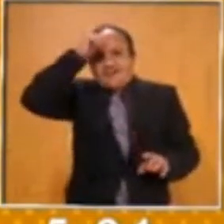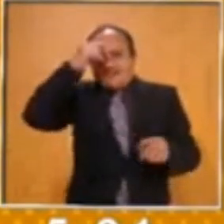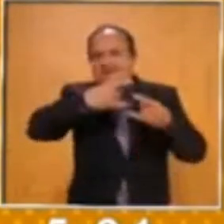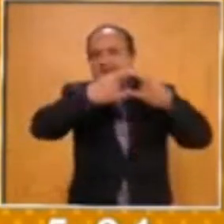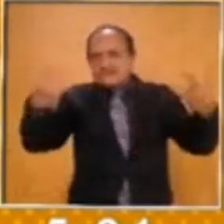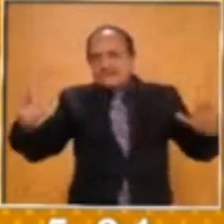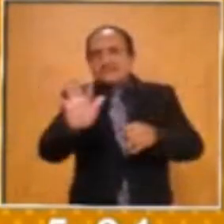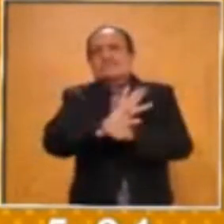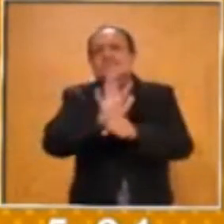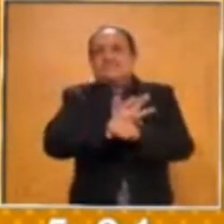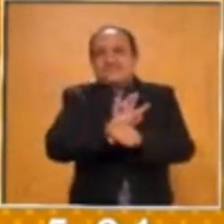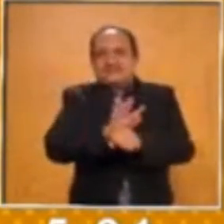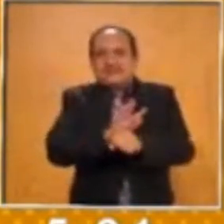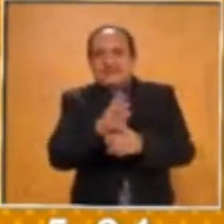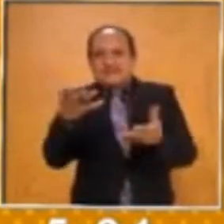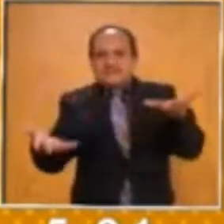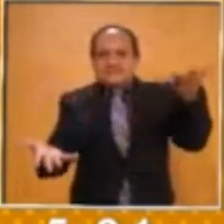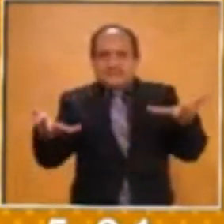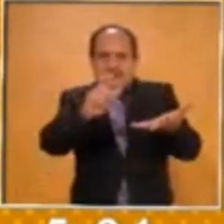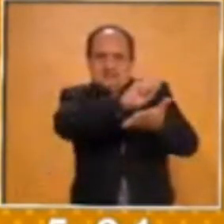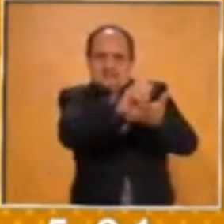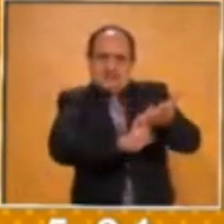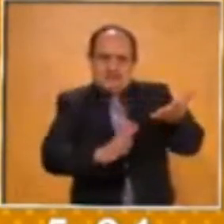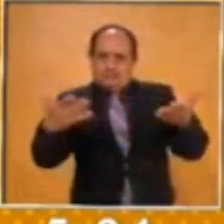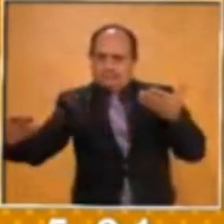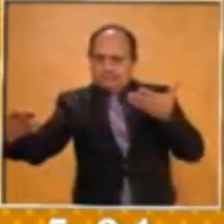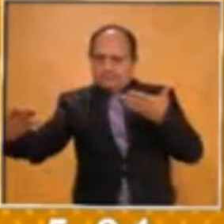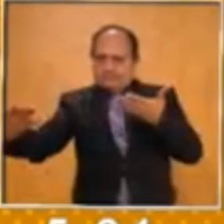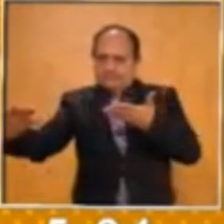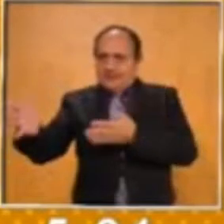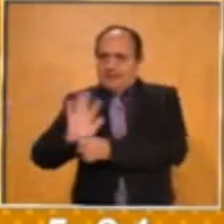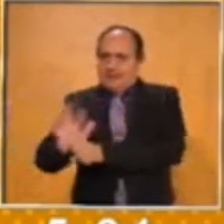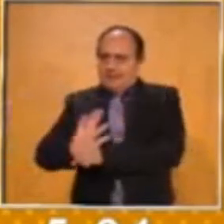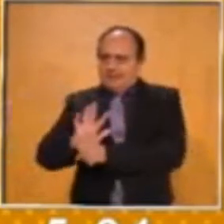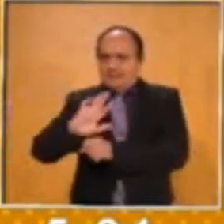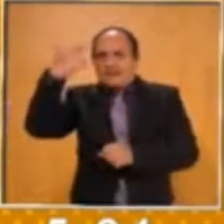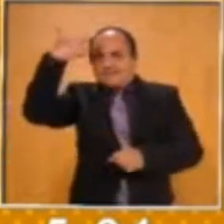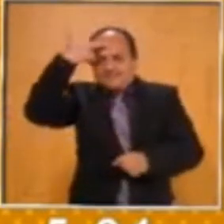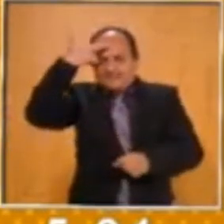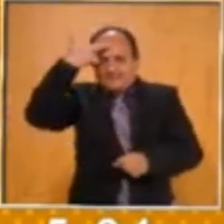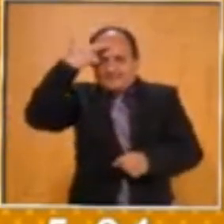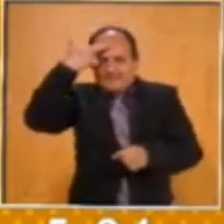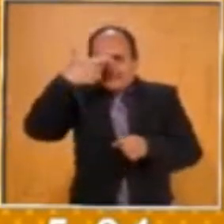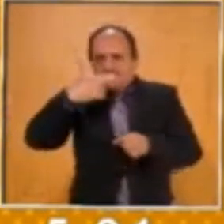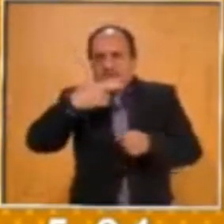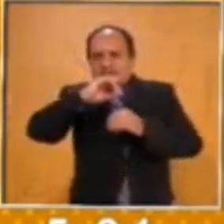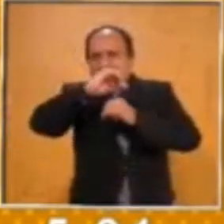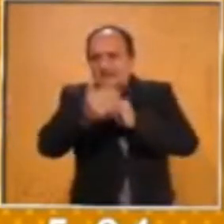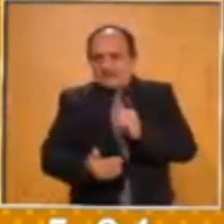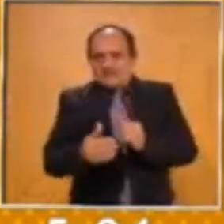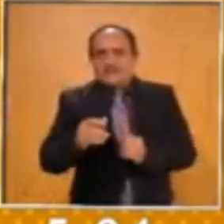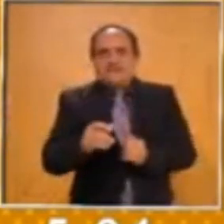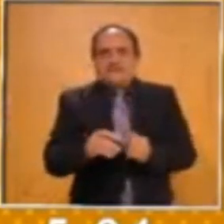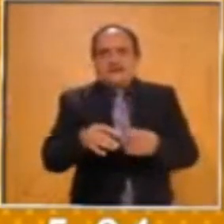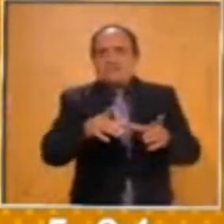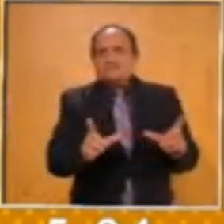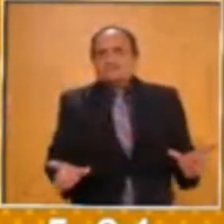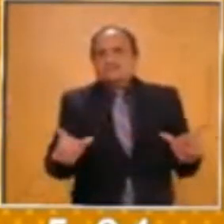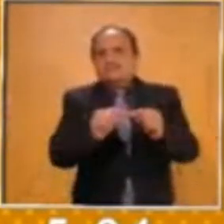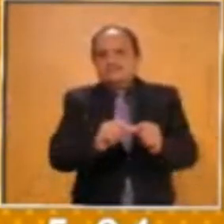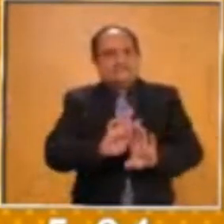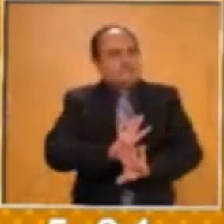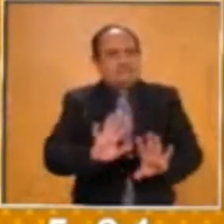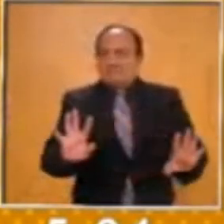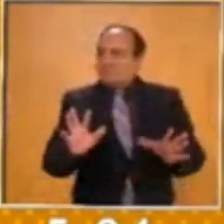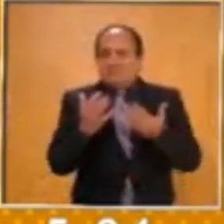películas, incluso si comparamos la narrativa con una película, se han acordado ustedes que termina con un final que no es